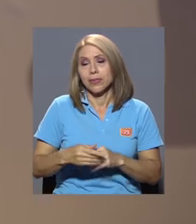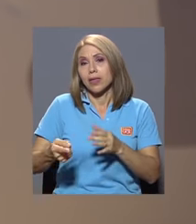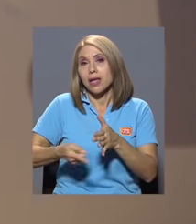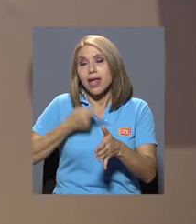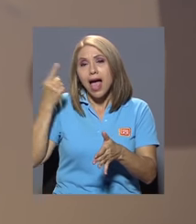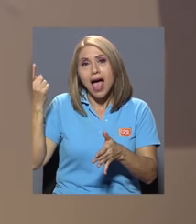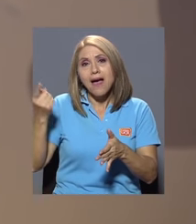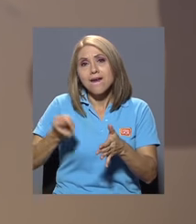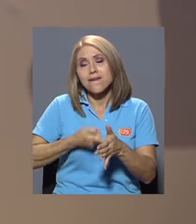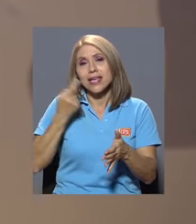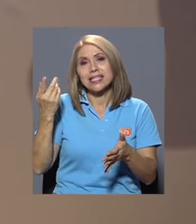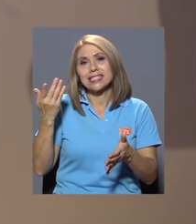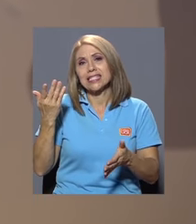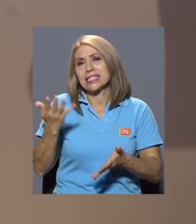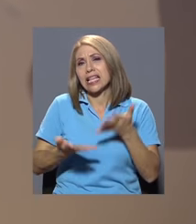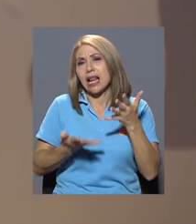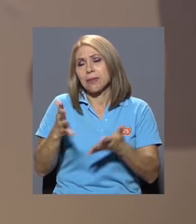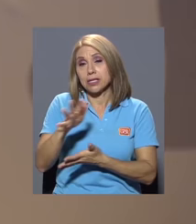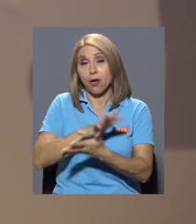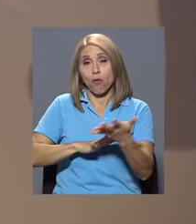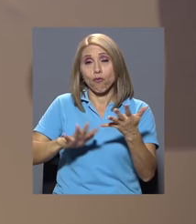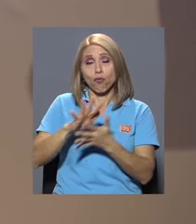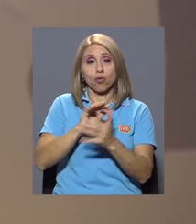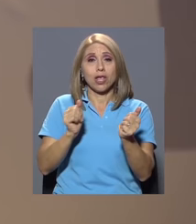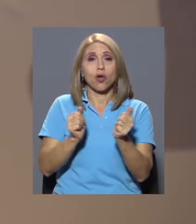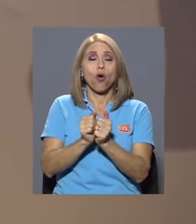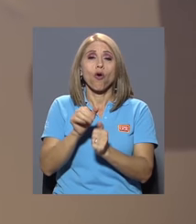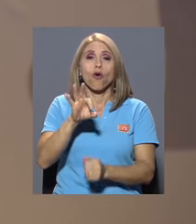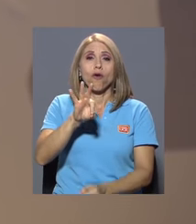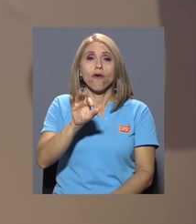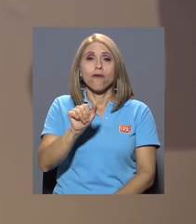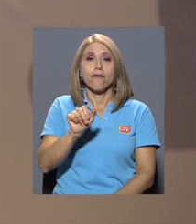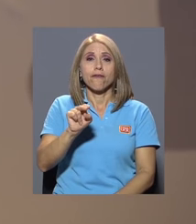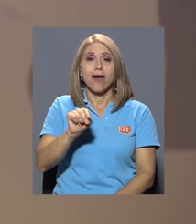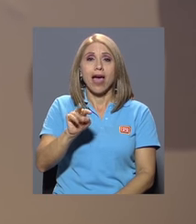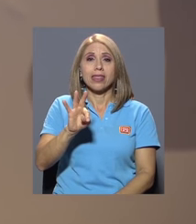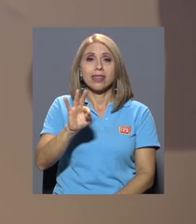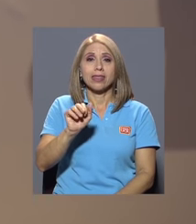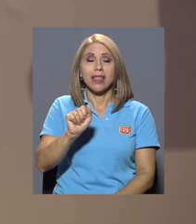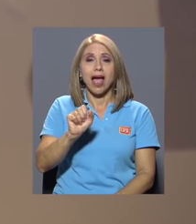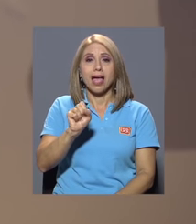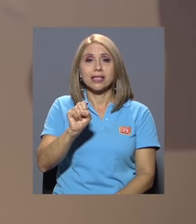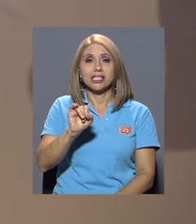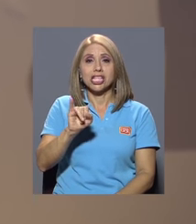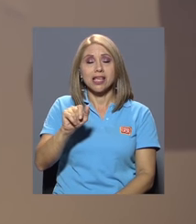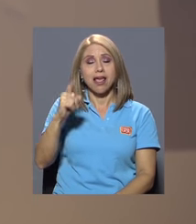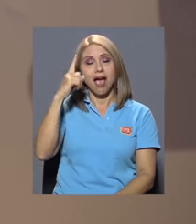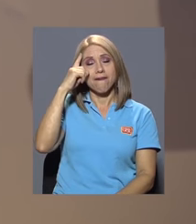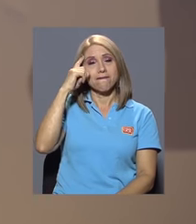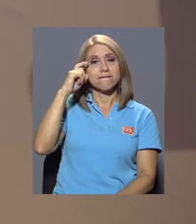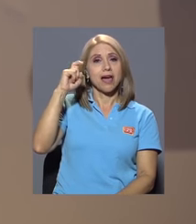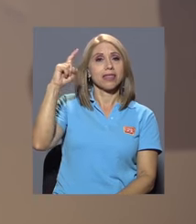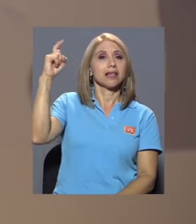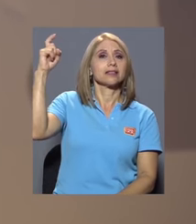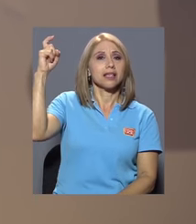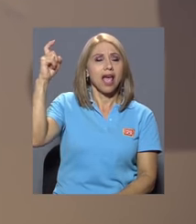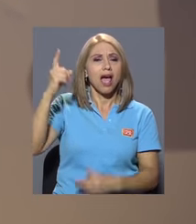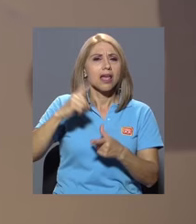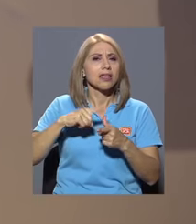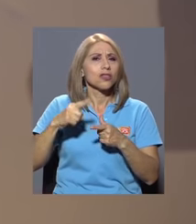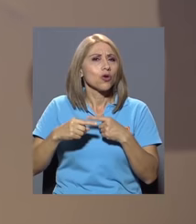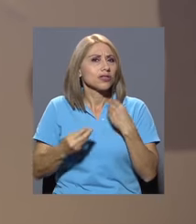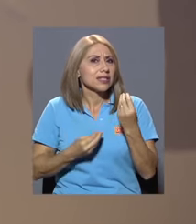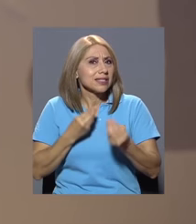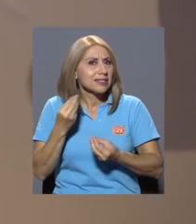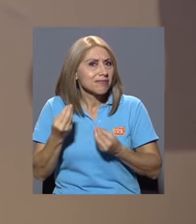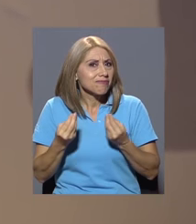veces tal vez se puede confundir con el género de fantasía. Ajá. ¿Qué líneas se trazan? O también con el concepto